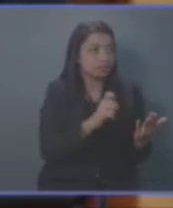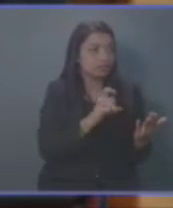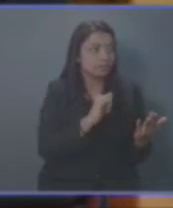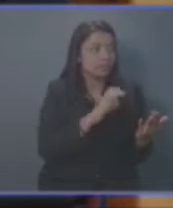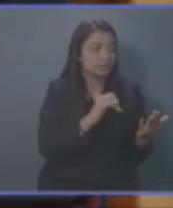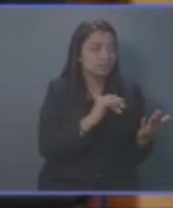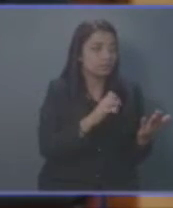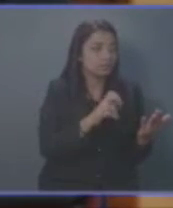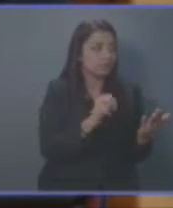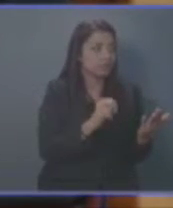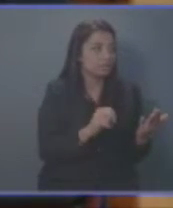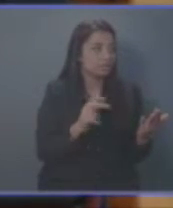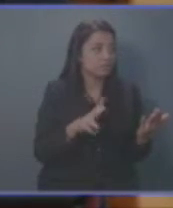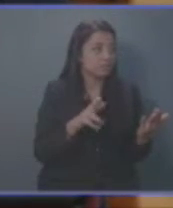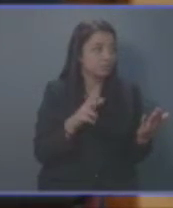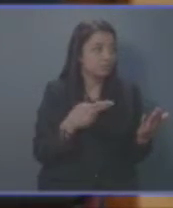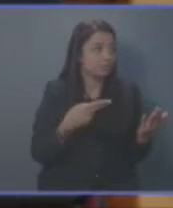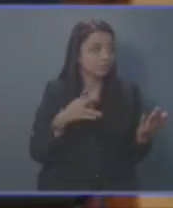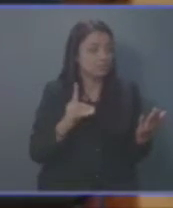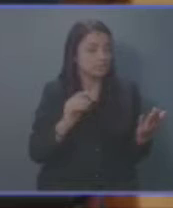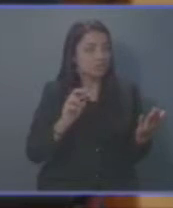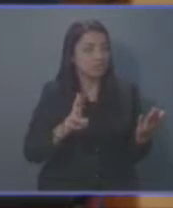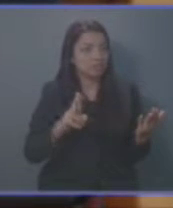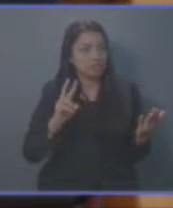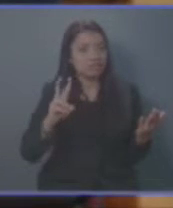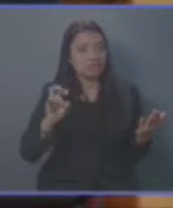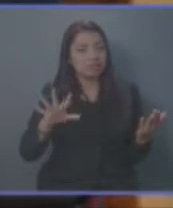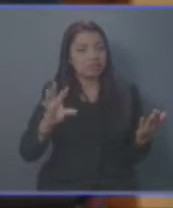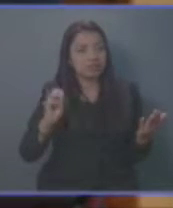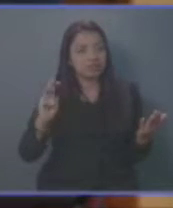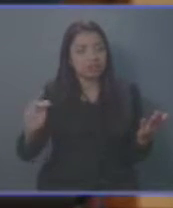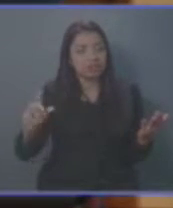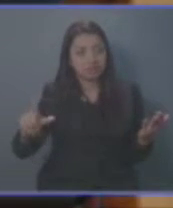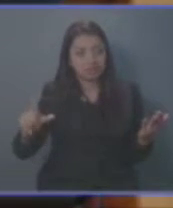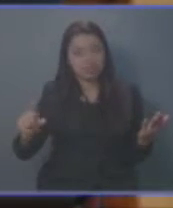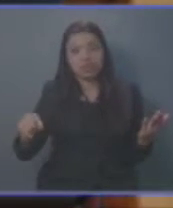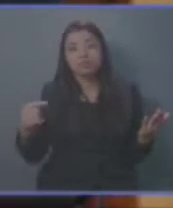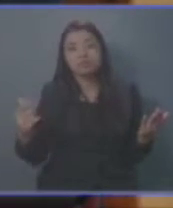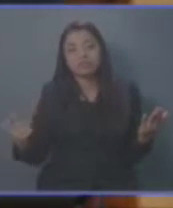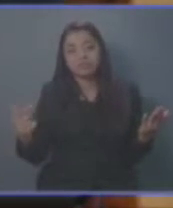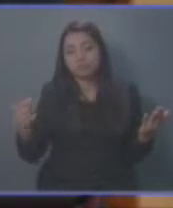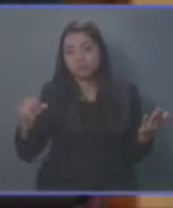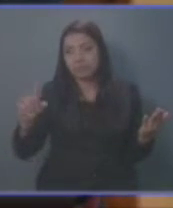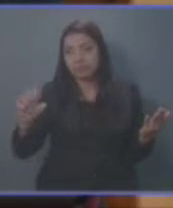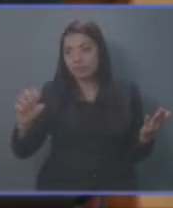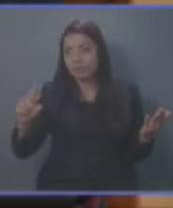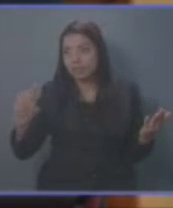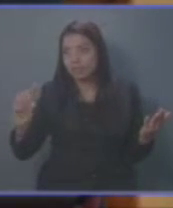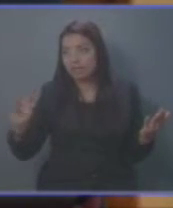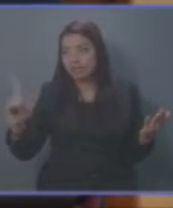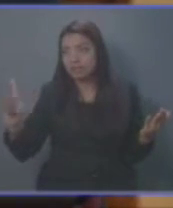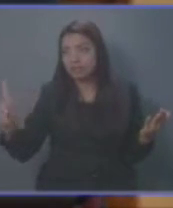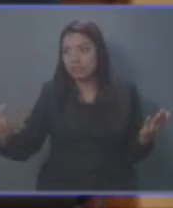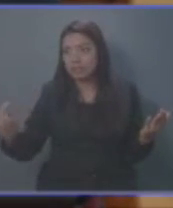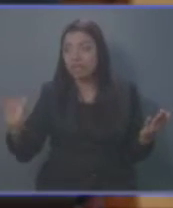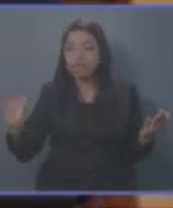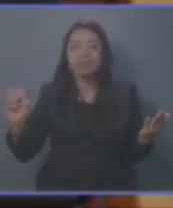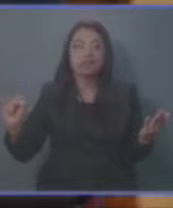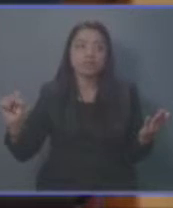amoxicilin 3 HDR 250 miligramos, 100 DT, FSA,